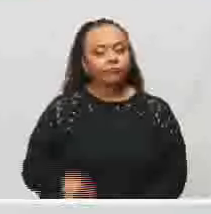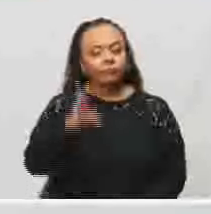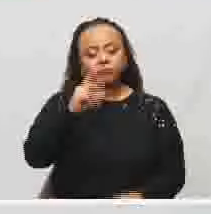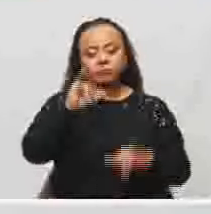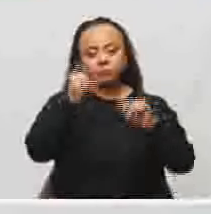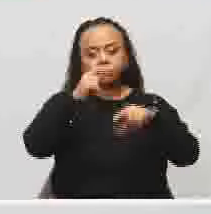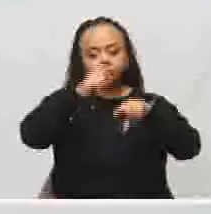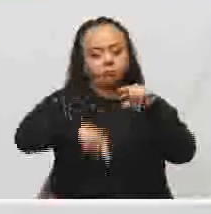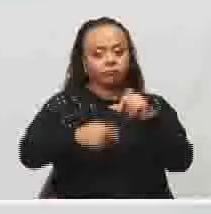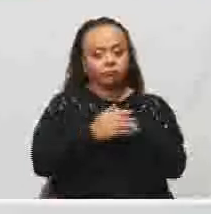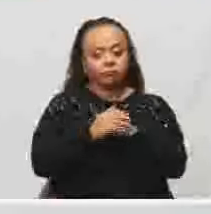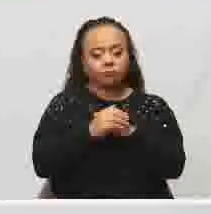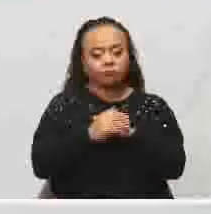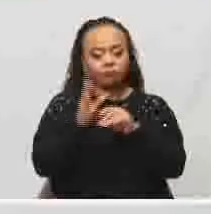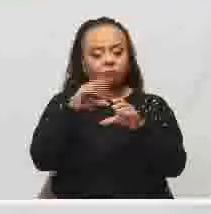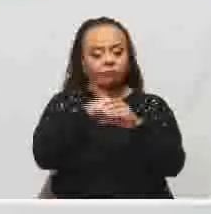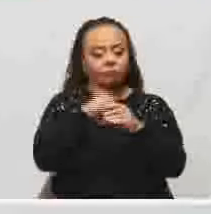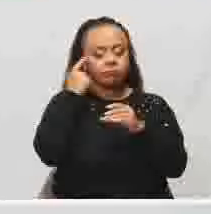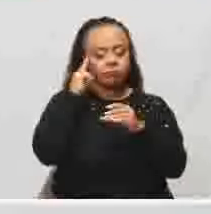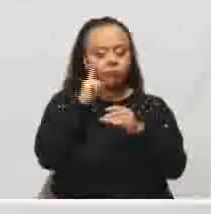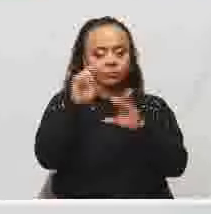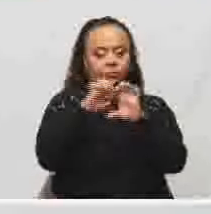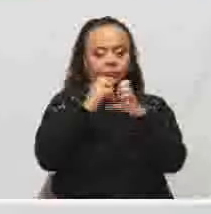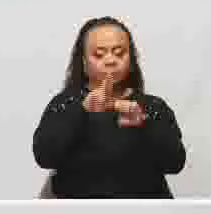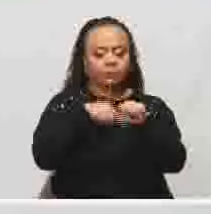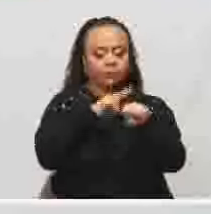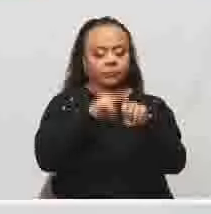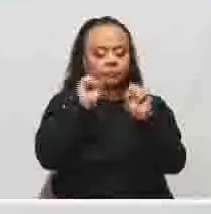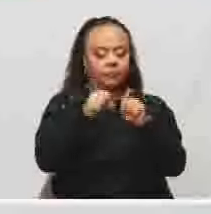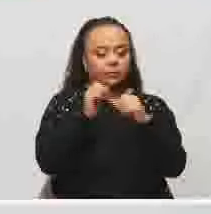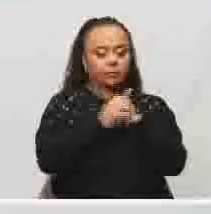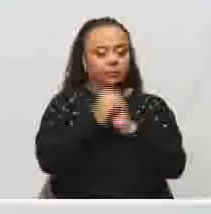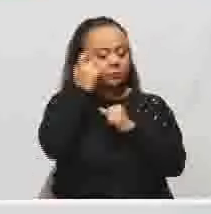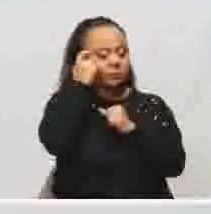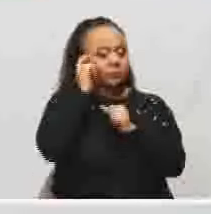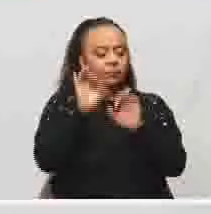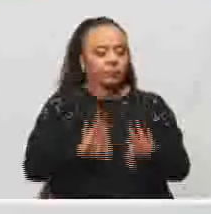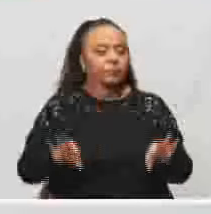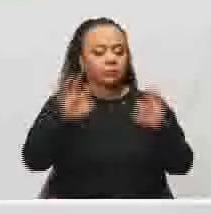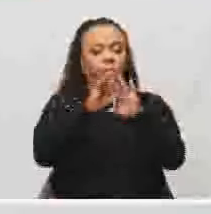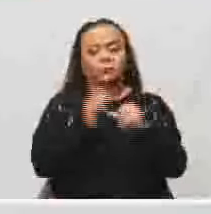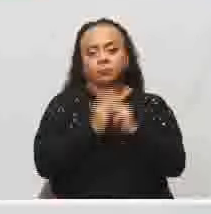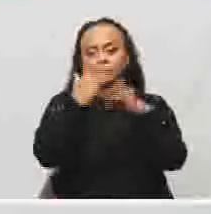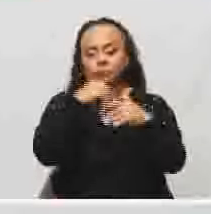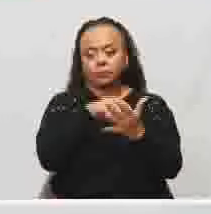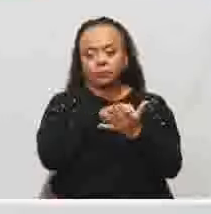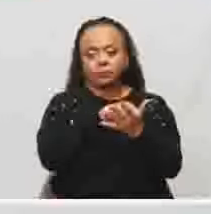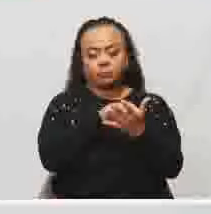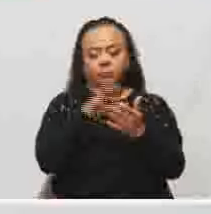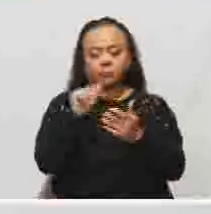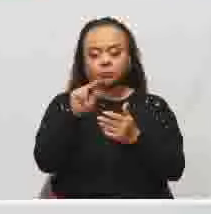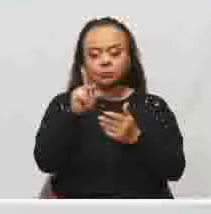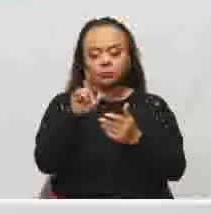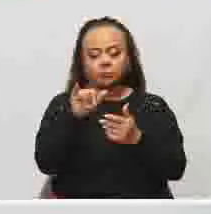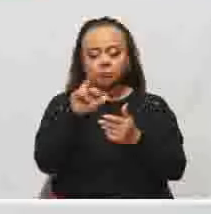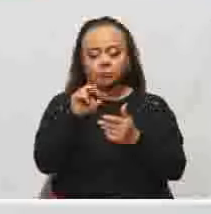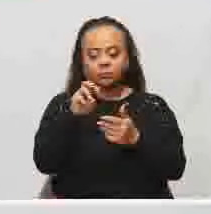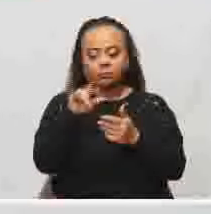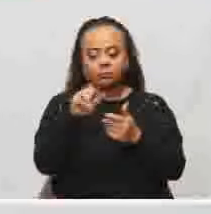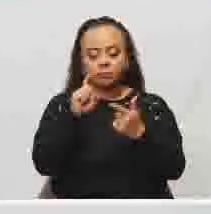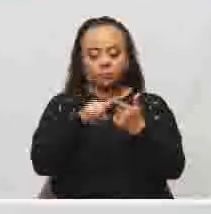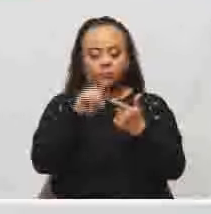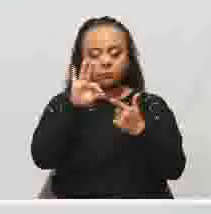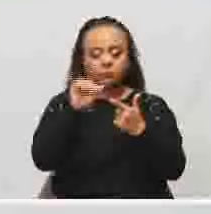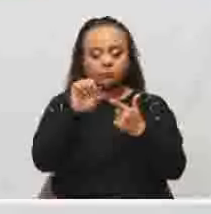10 de reposición por la selección que eso puede ser un punto a considerar creo que indiscutiblemente Andy rojas faon Andy rojas faerron jaxel